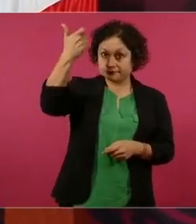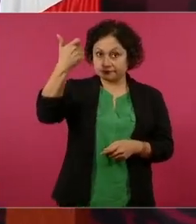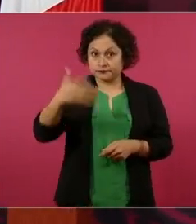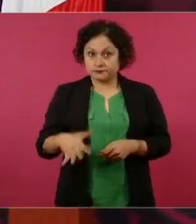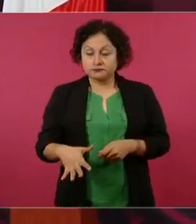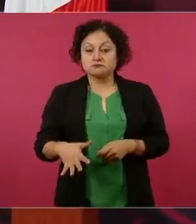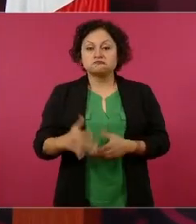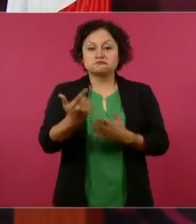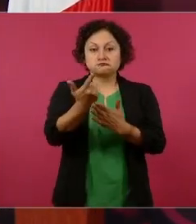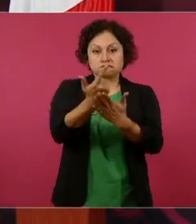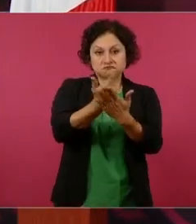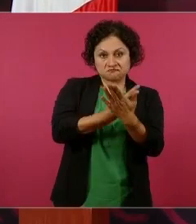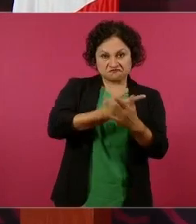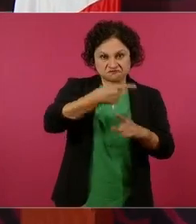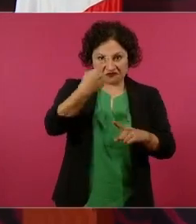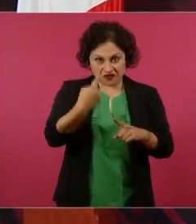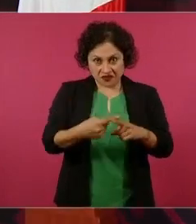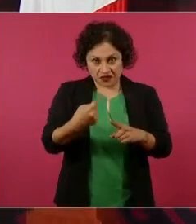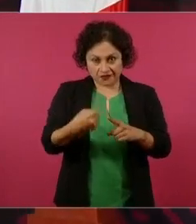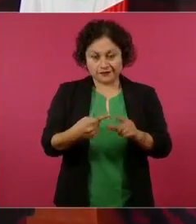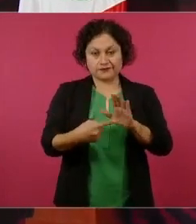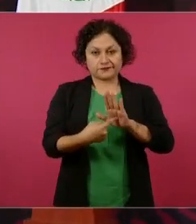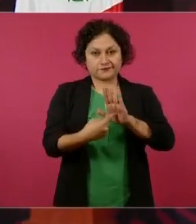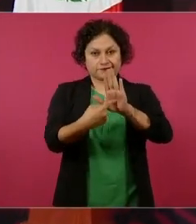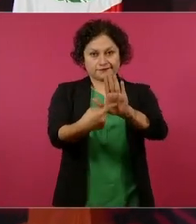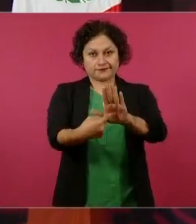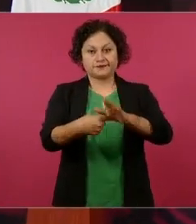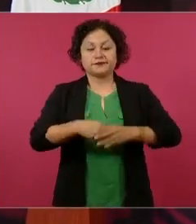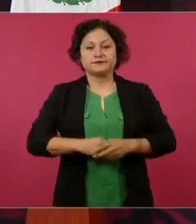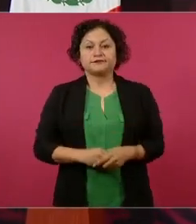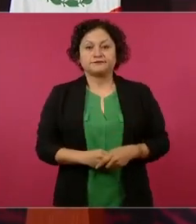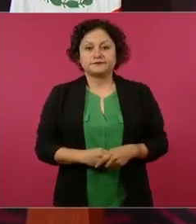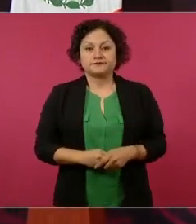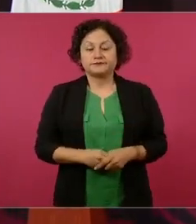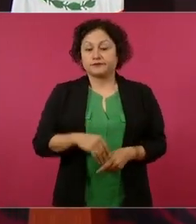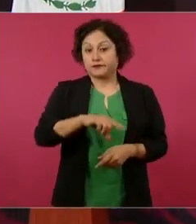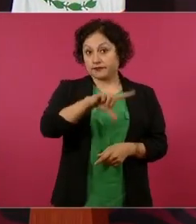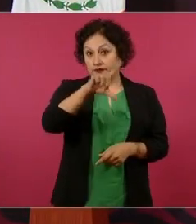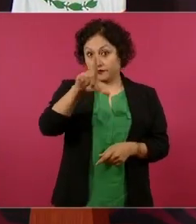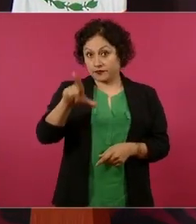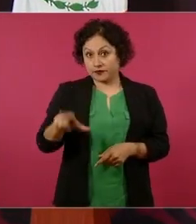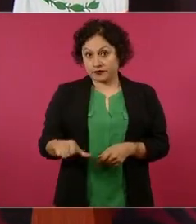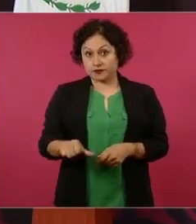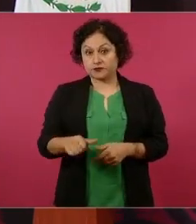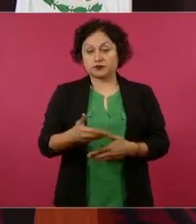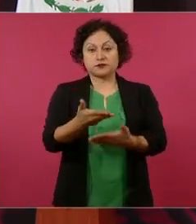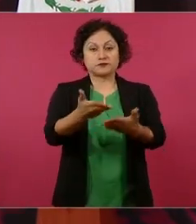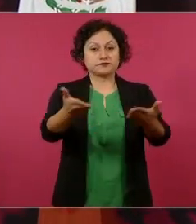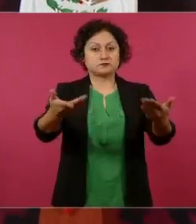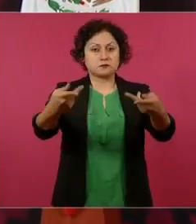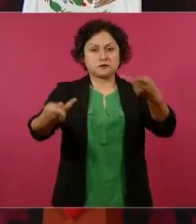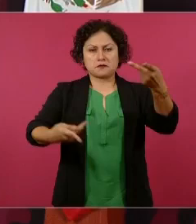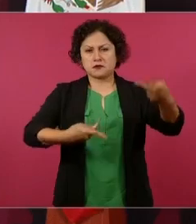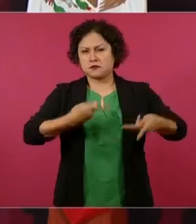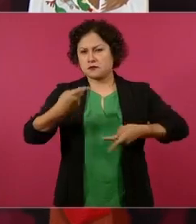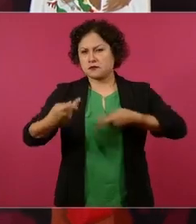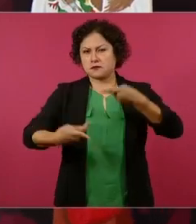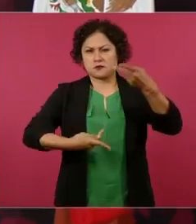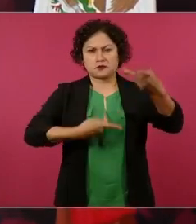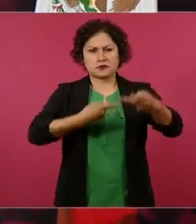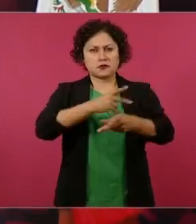Y posteriormente vamos a contestar todas sus preguntas, todas,